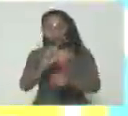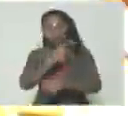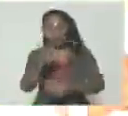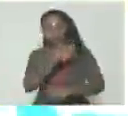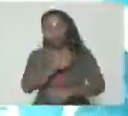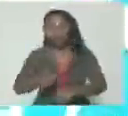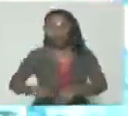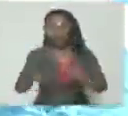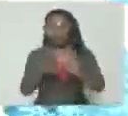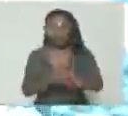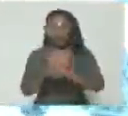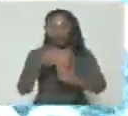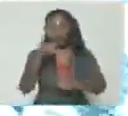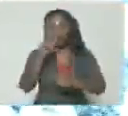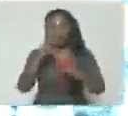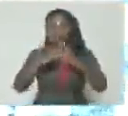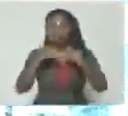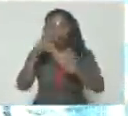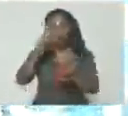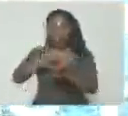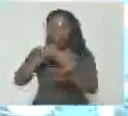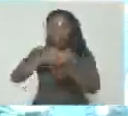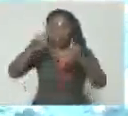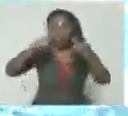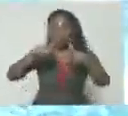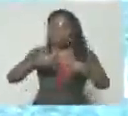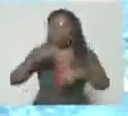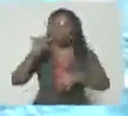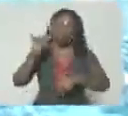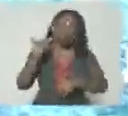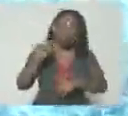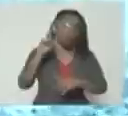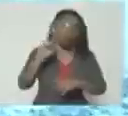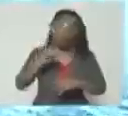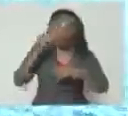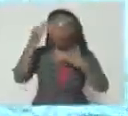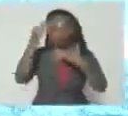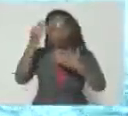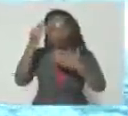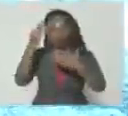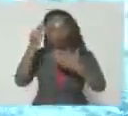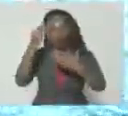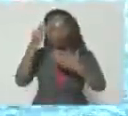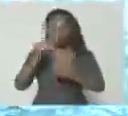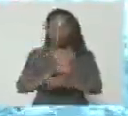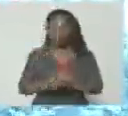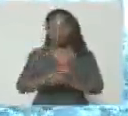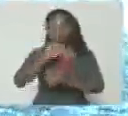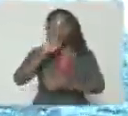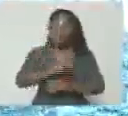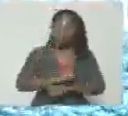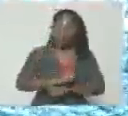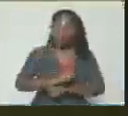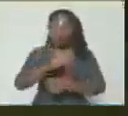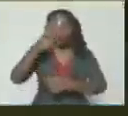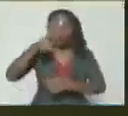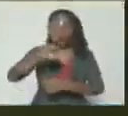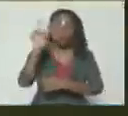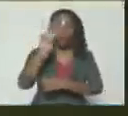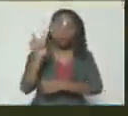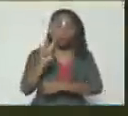Castro Soteldo. Saludo a todos los presentes y un saludo solidario y amoroso a nuestro amado y combativo pueblo